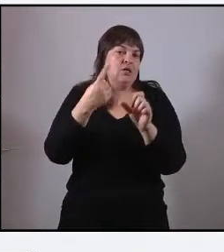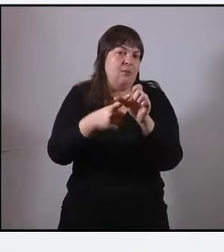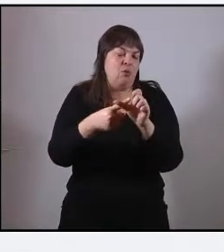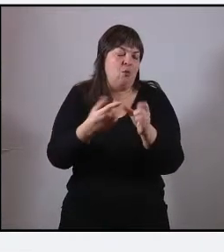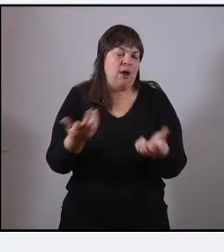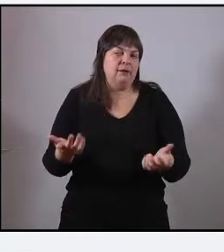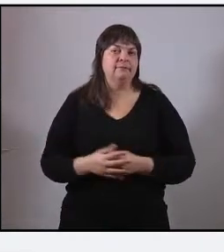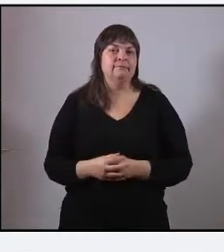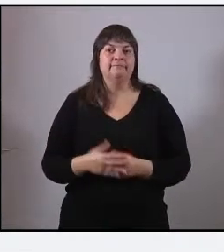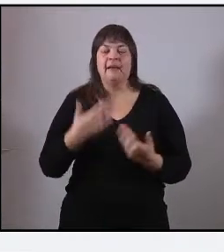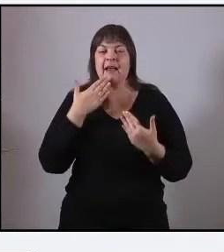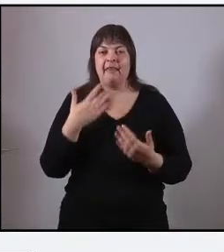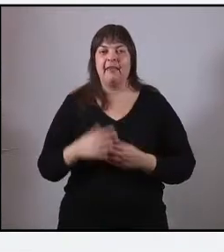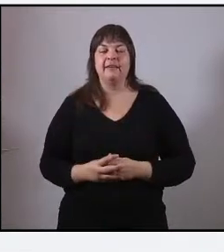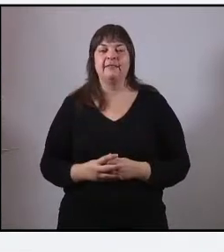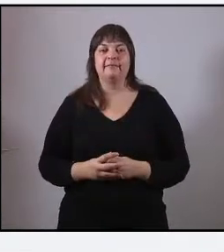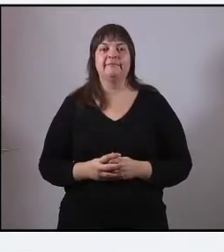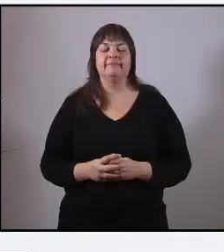Gracias.